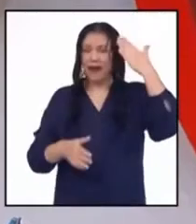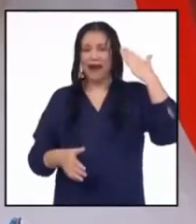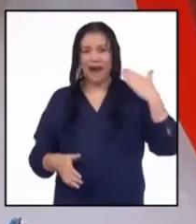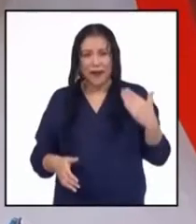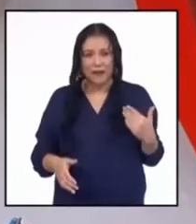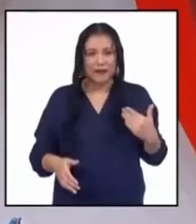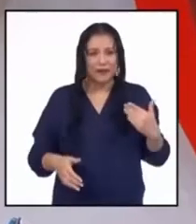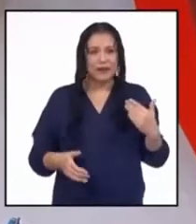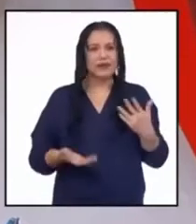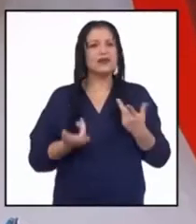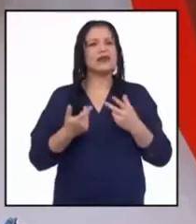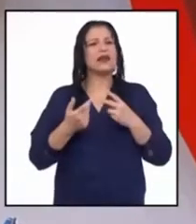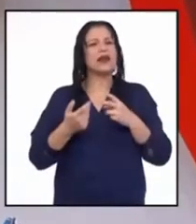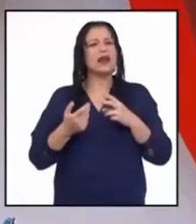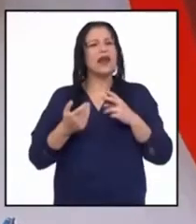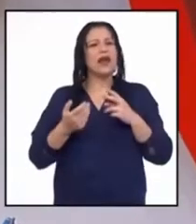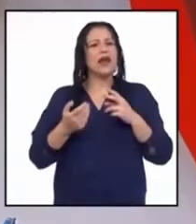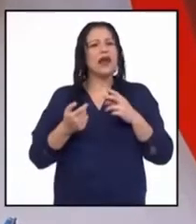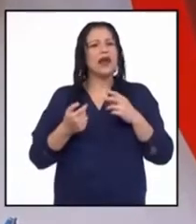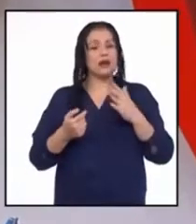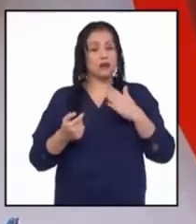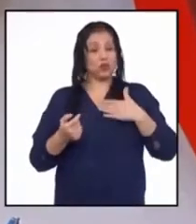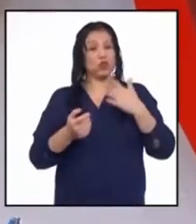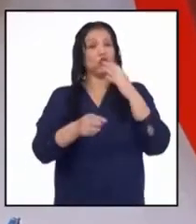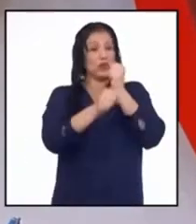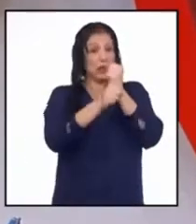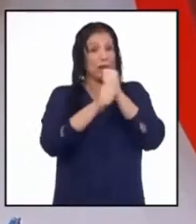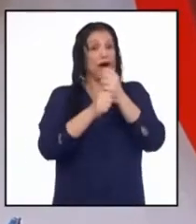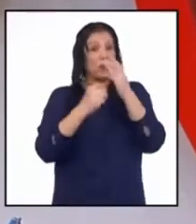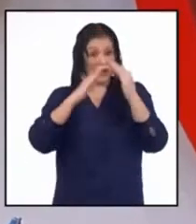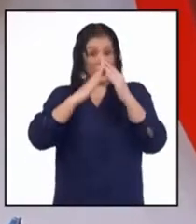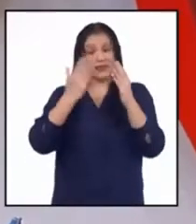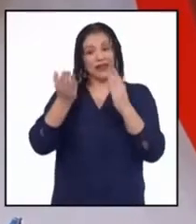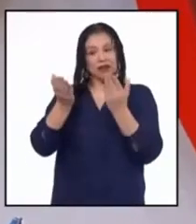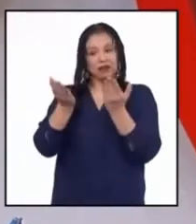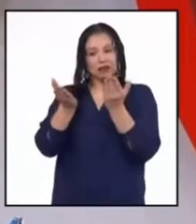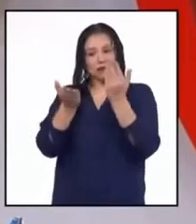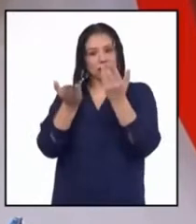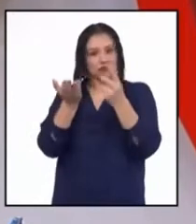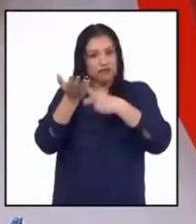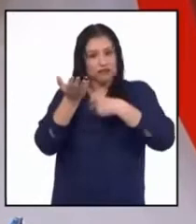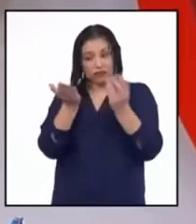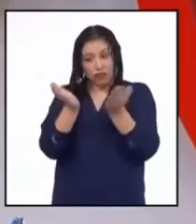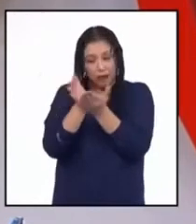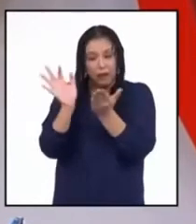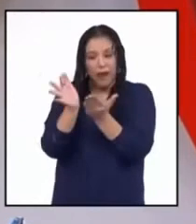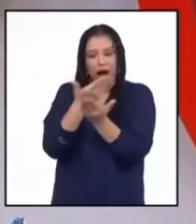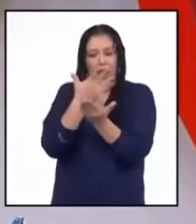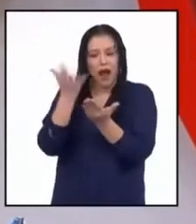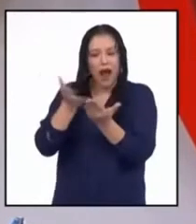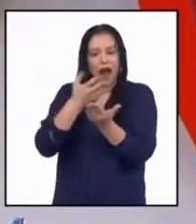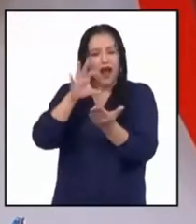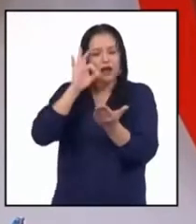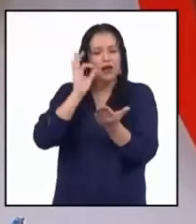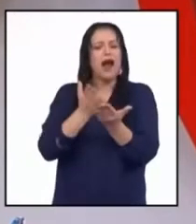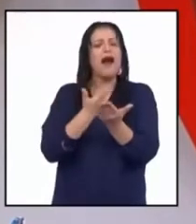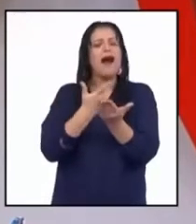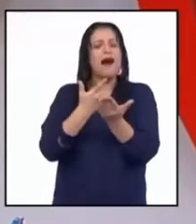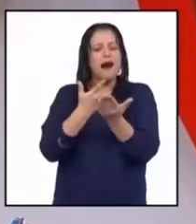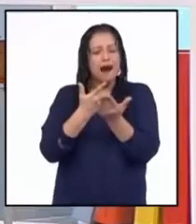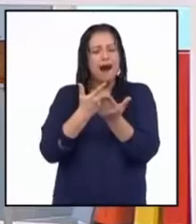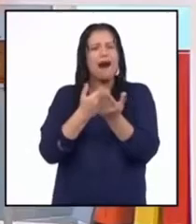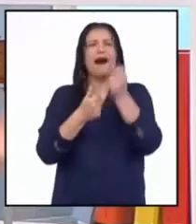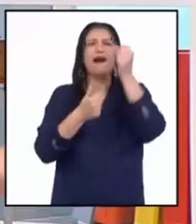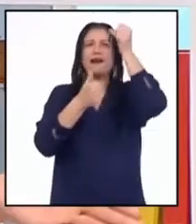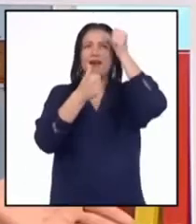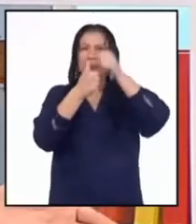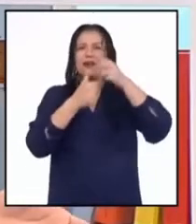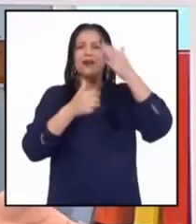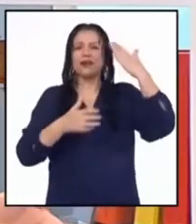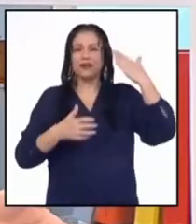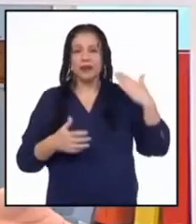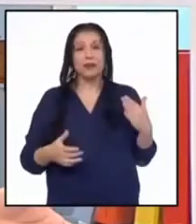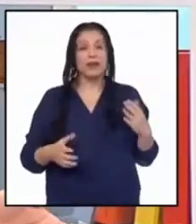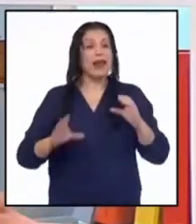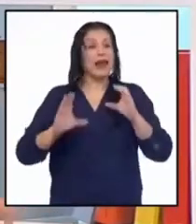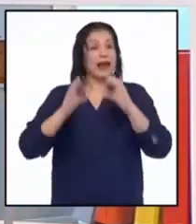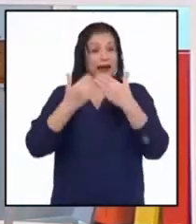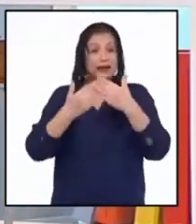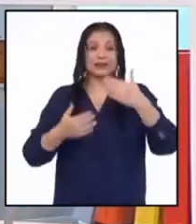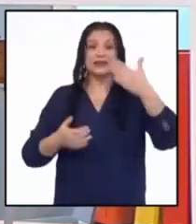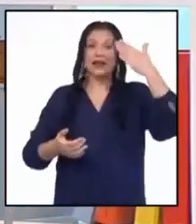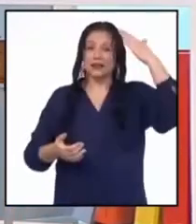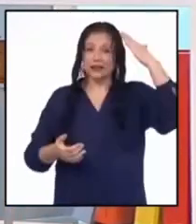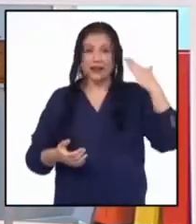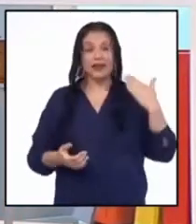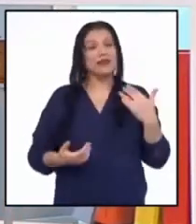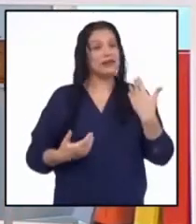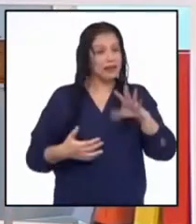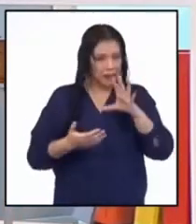Si revisamos nuestro portafolio de evidencias, nos encontraremos con todo lo que hemos venido aprendiendo. Y en los programas anteriores ya